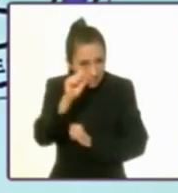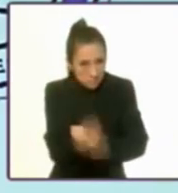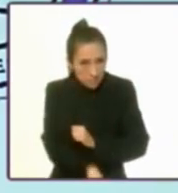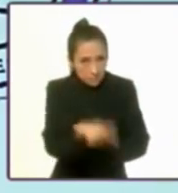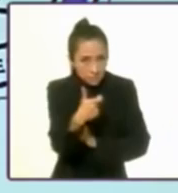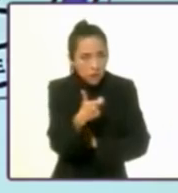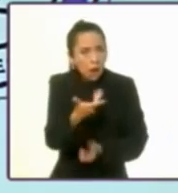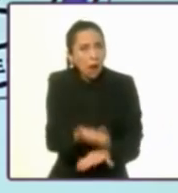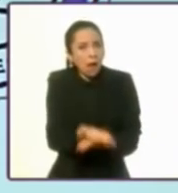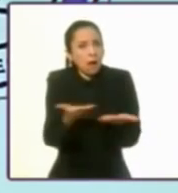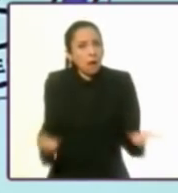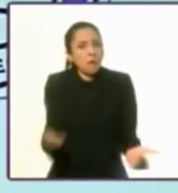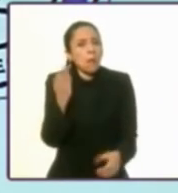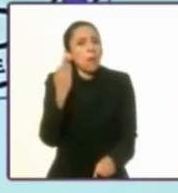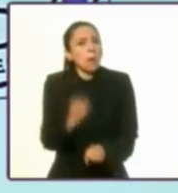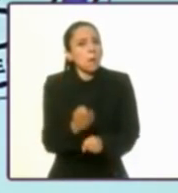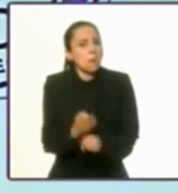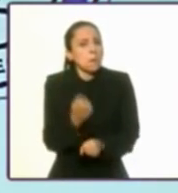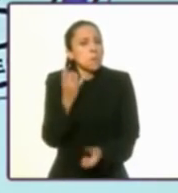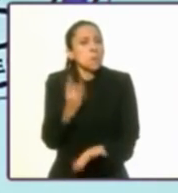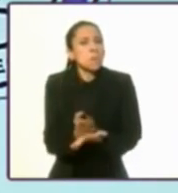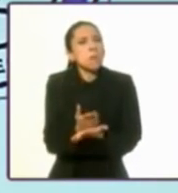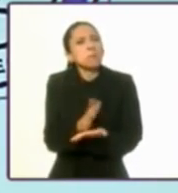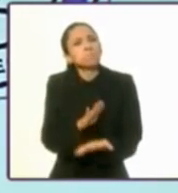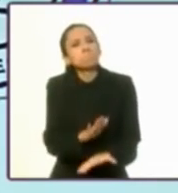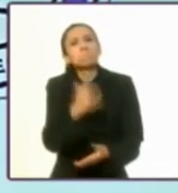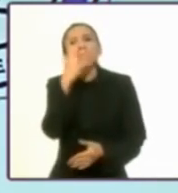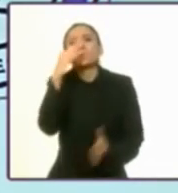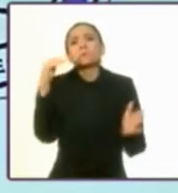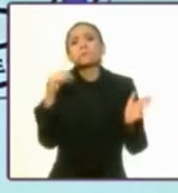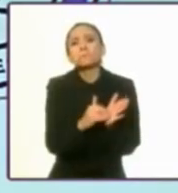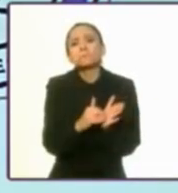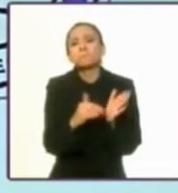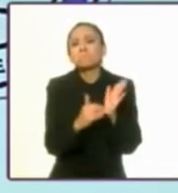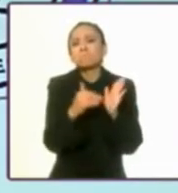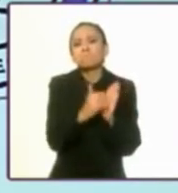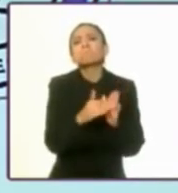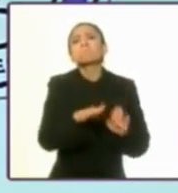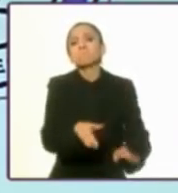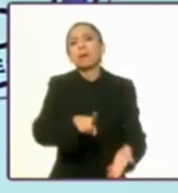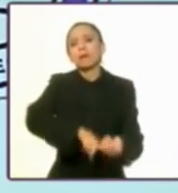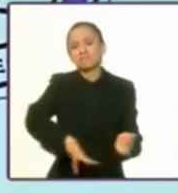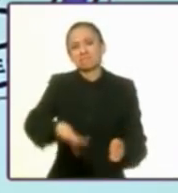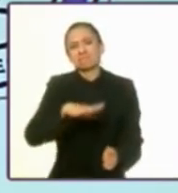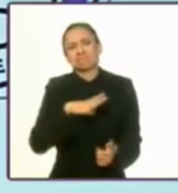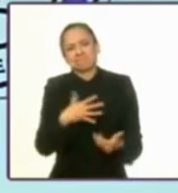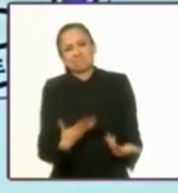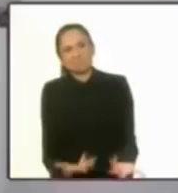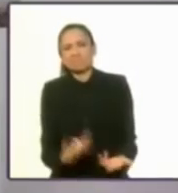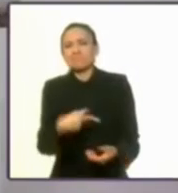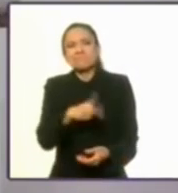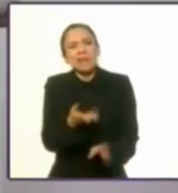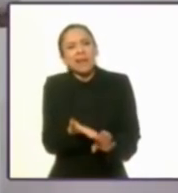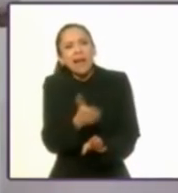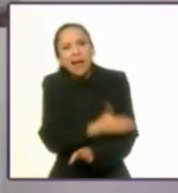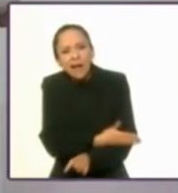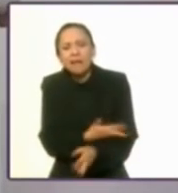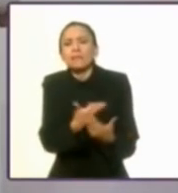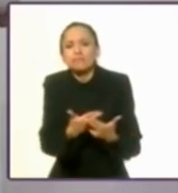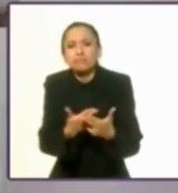hoy queden cinco mil millones y que no sepamos bien a bien cuál es el uso